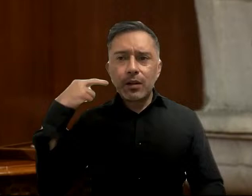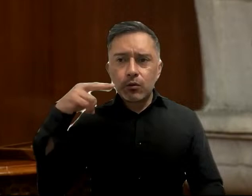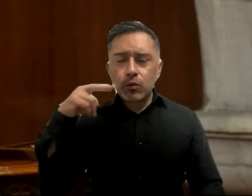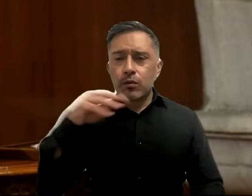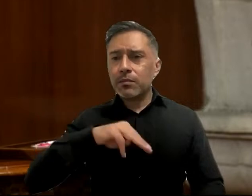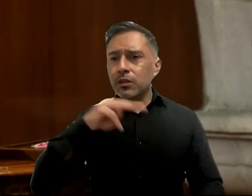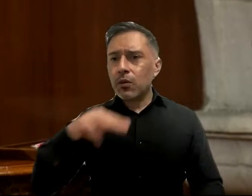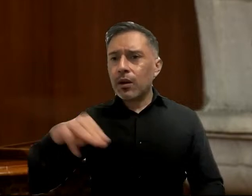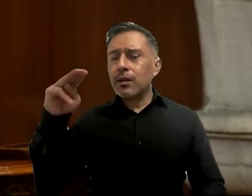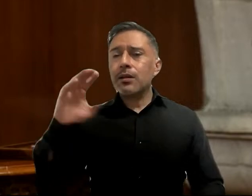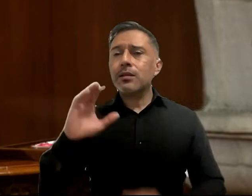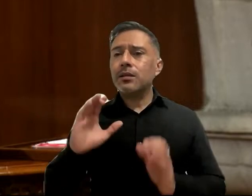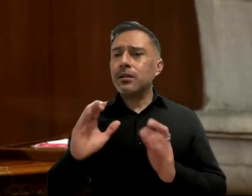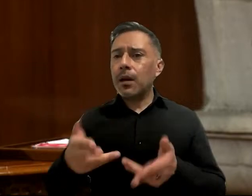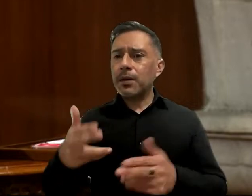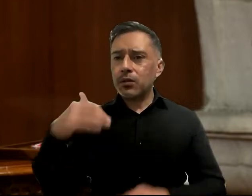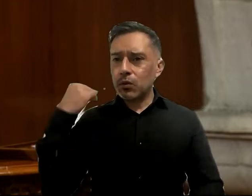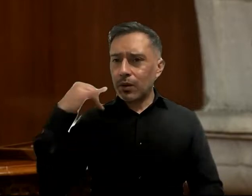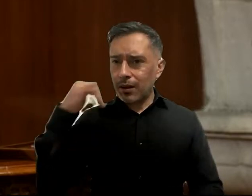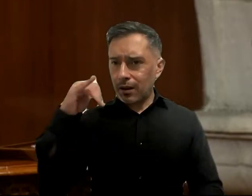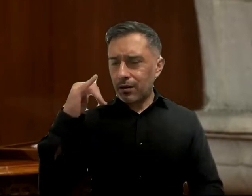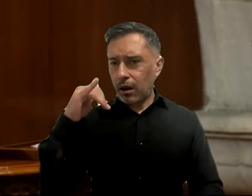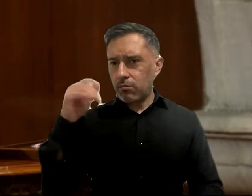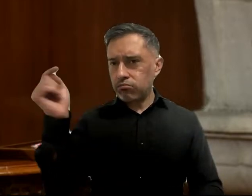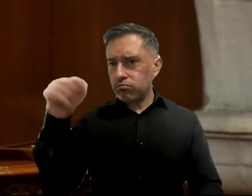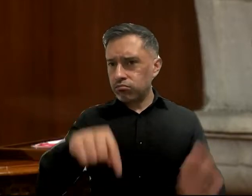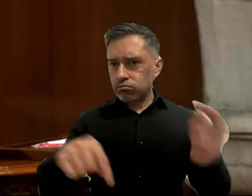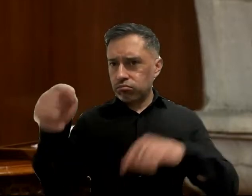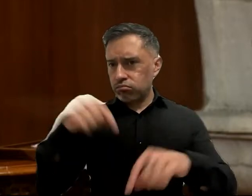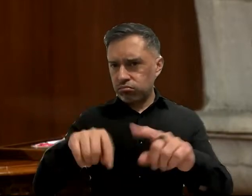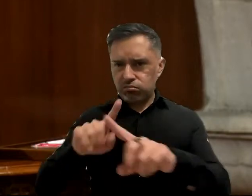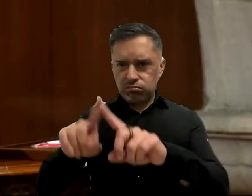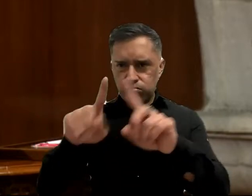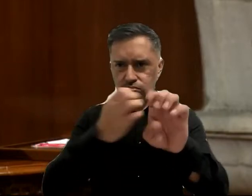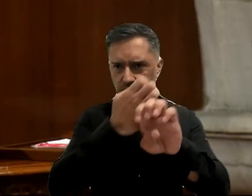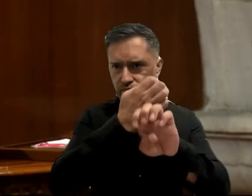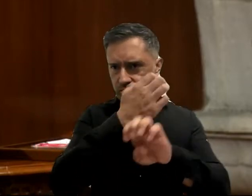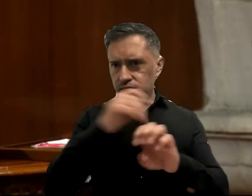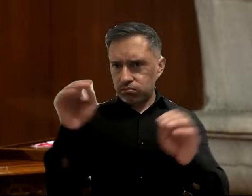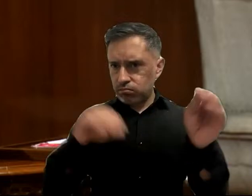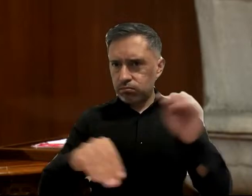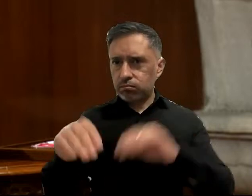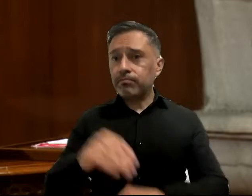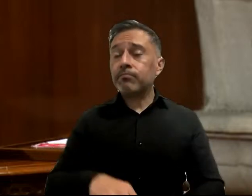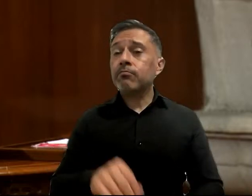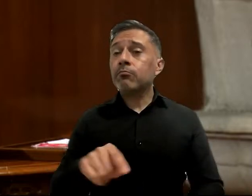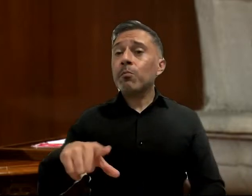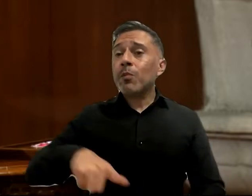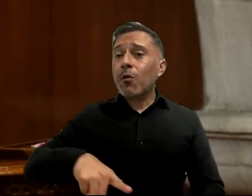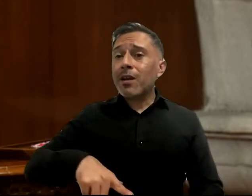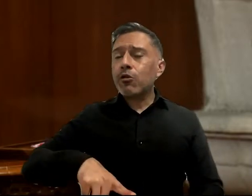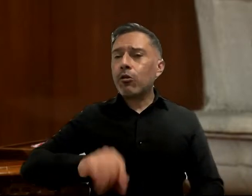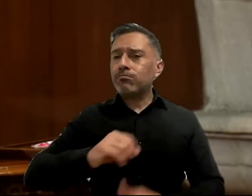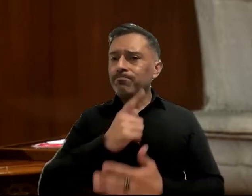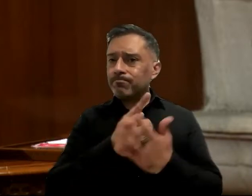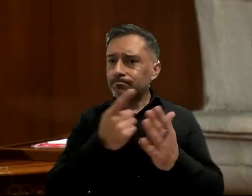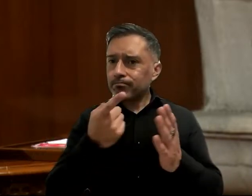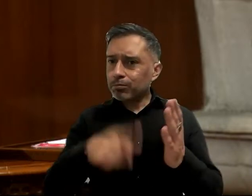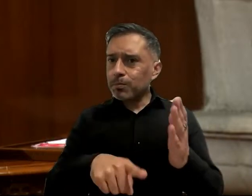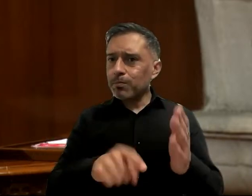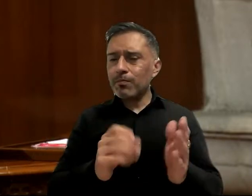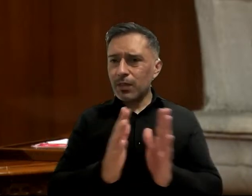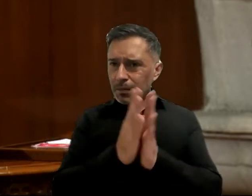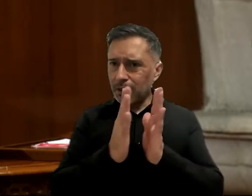Michoacán, Chiapas y Yucatán, entre otros. La obligación de los gobiernos para establecer medios de participación para que los